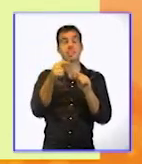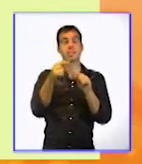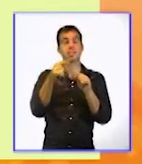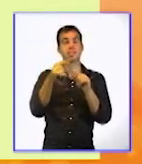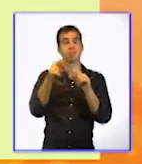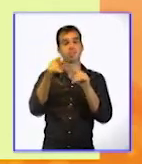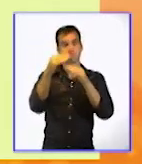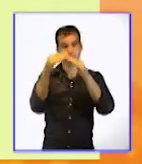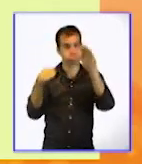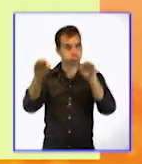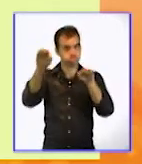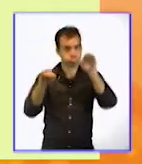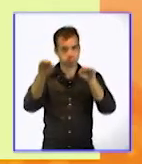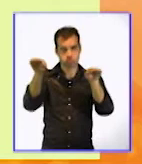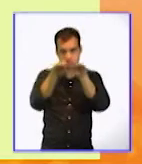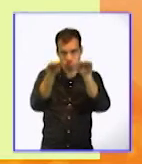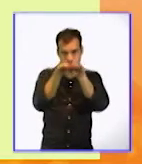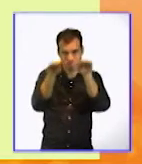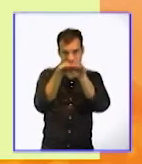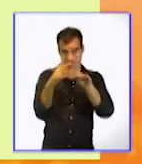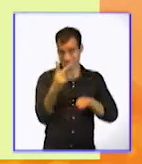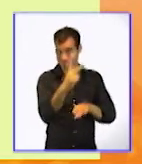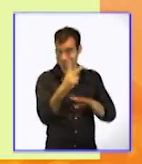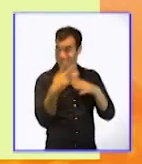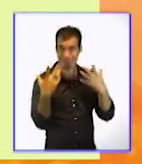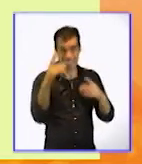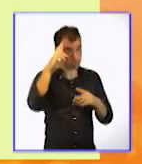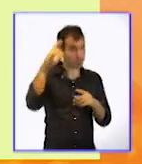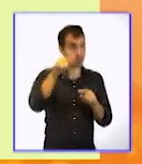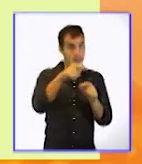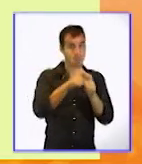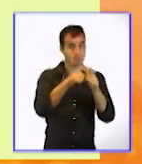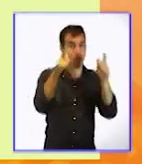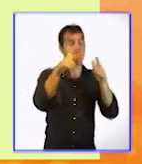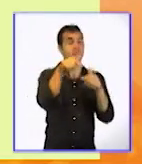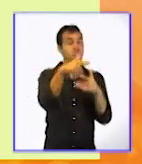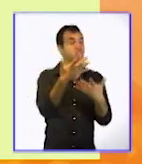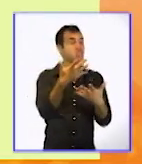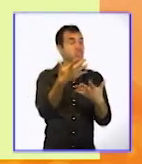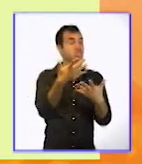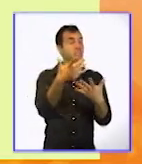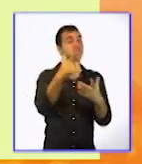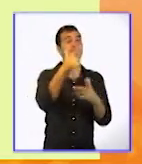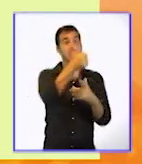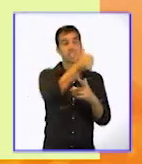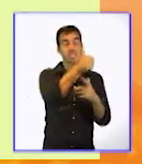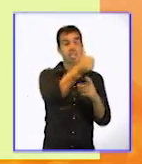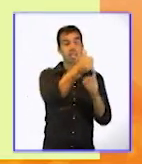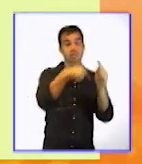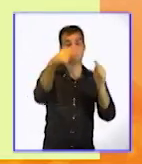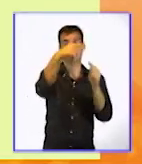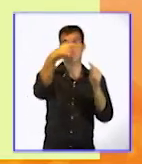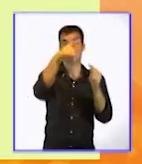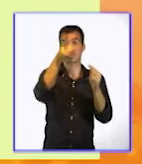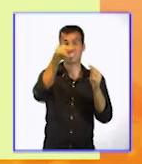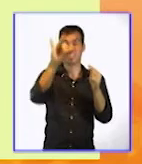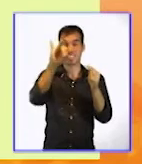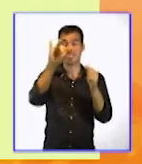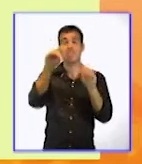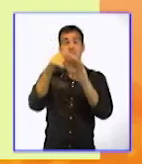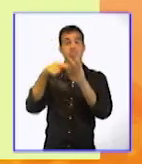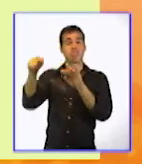valores, recordando que el mayor es el de 10 a la menos 17 y el menor de 10 a la menos 22. Quiere decir que el